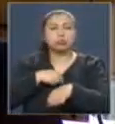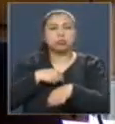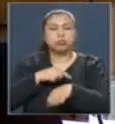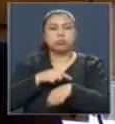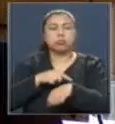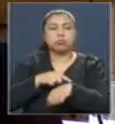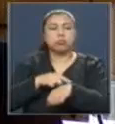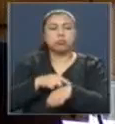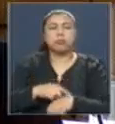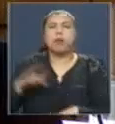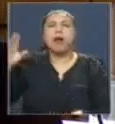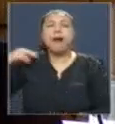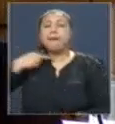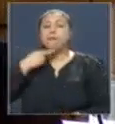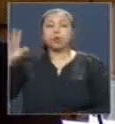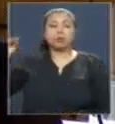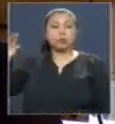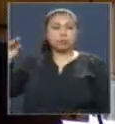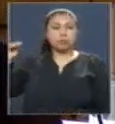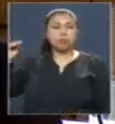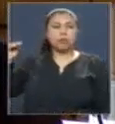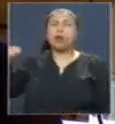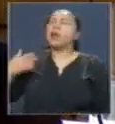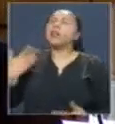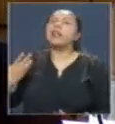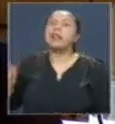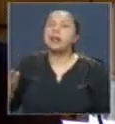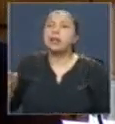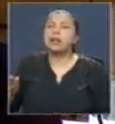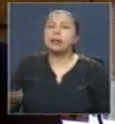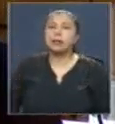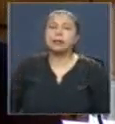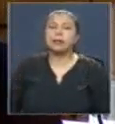Esto es terrorismo. ¿Cómo?